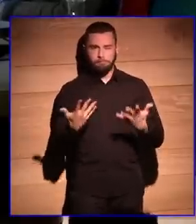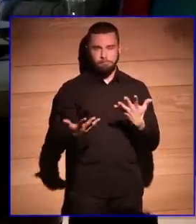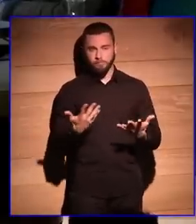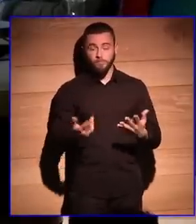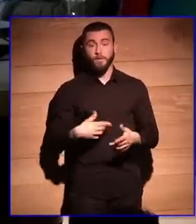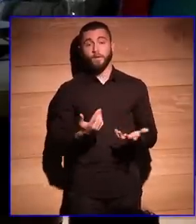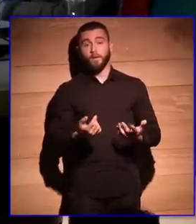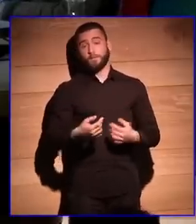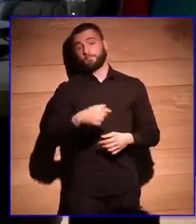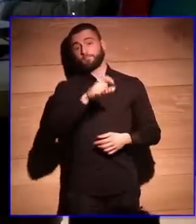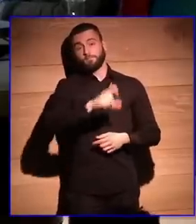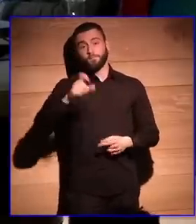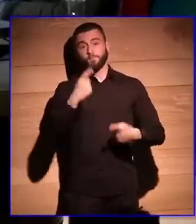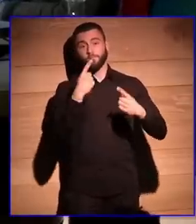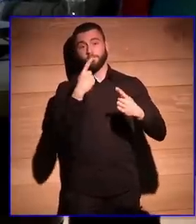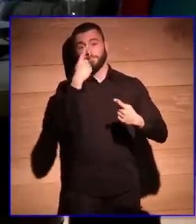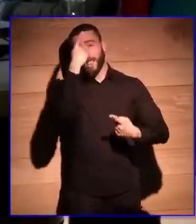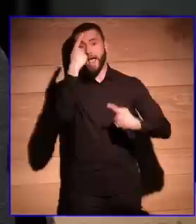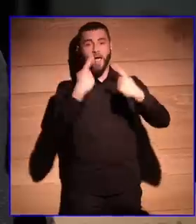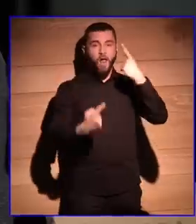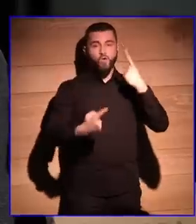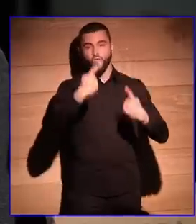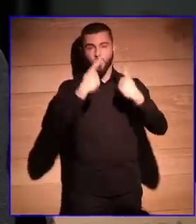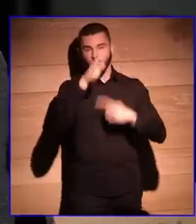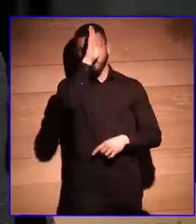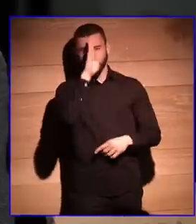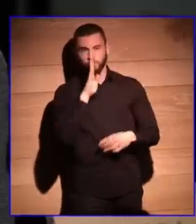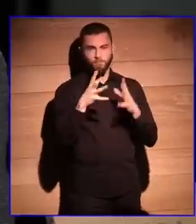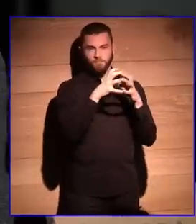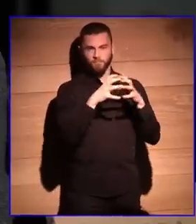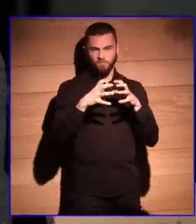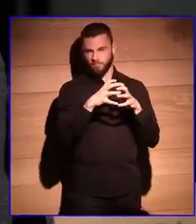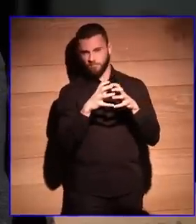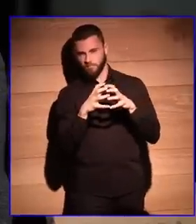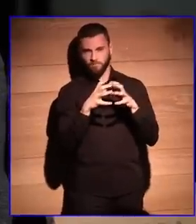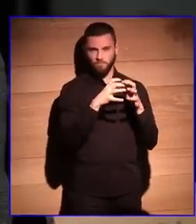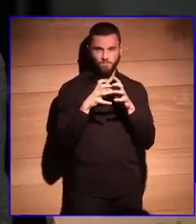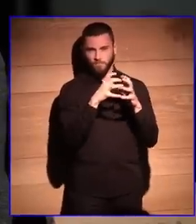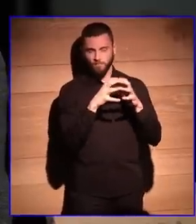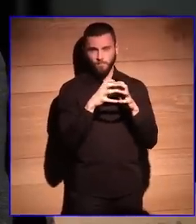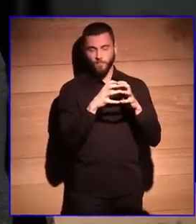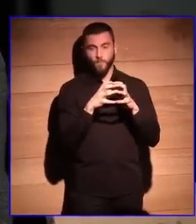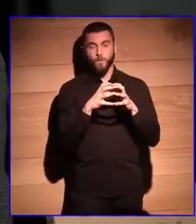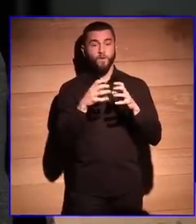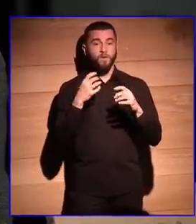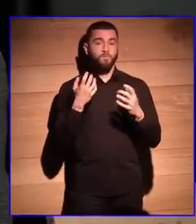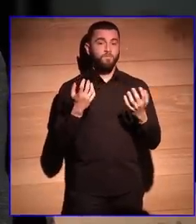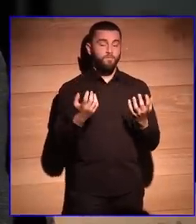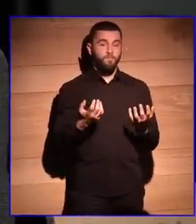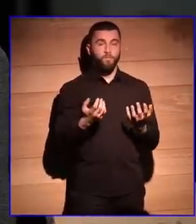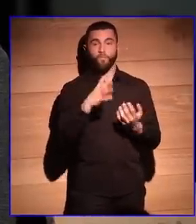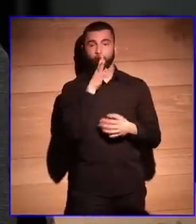que en algunos de ellos es una coartada, apenas disfrazada, de